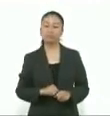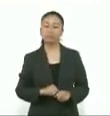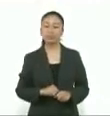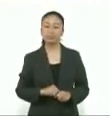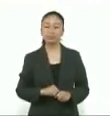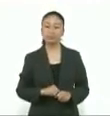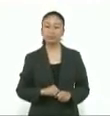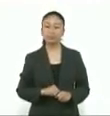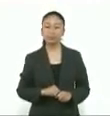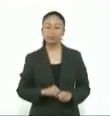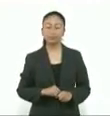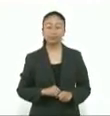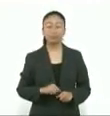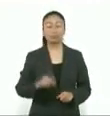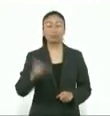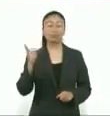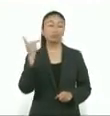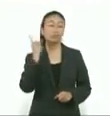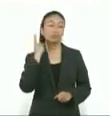casualidades en la política.